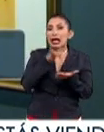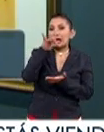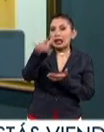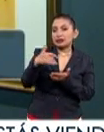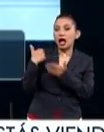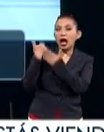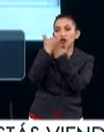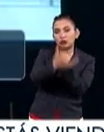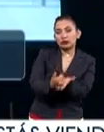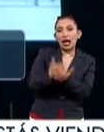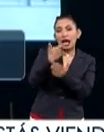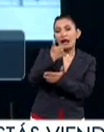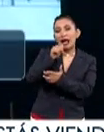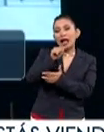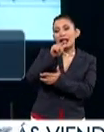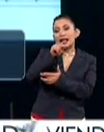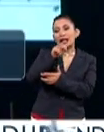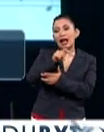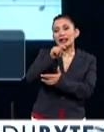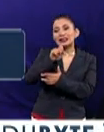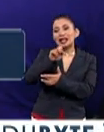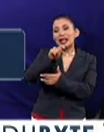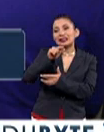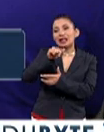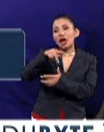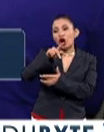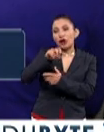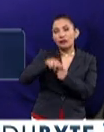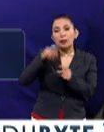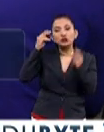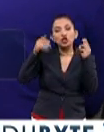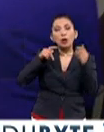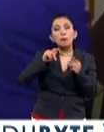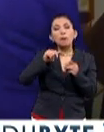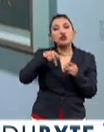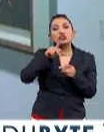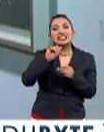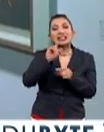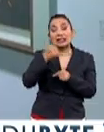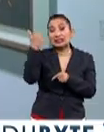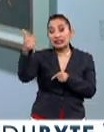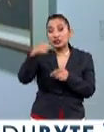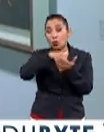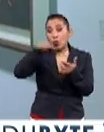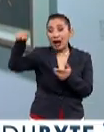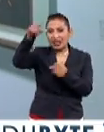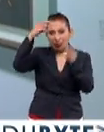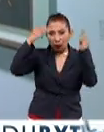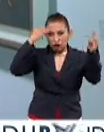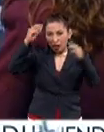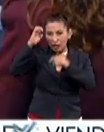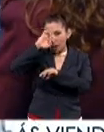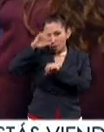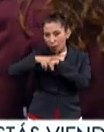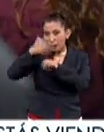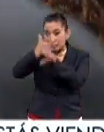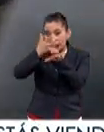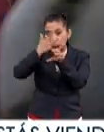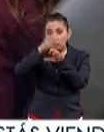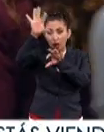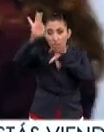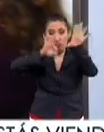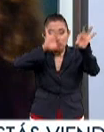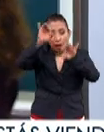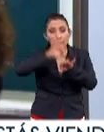a la colaboración de la Galería Tretiakov al Museo Pushkin, así como a otros 6 espacios museísticos de Europa y Estados